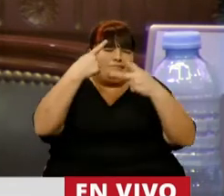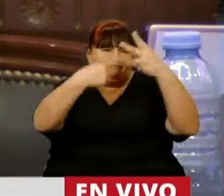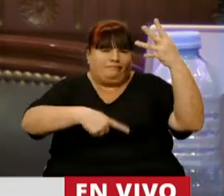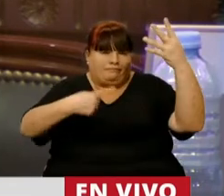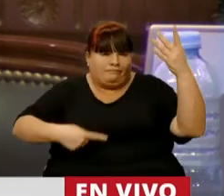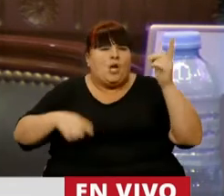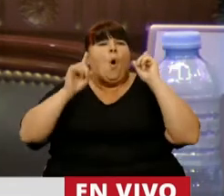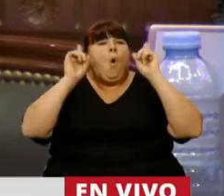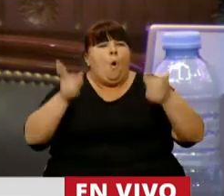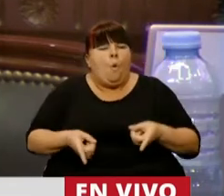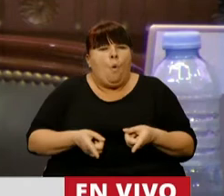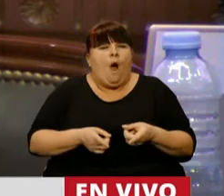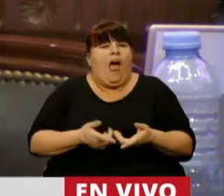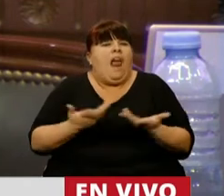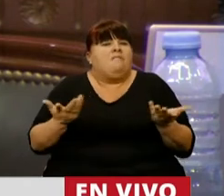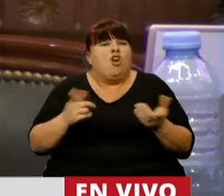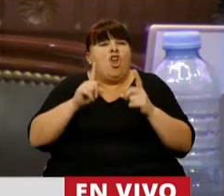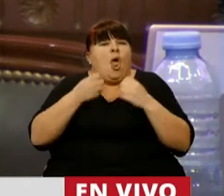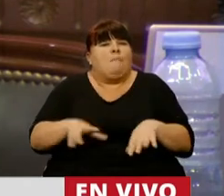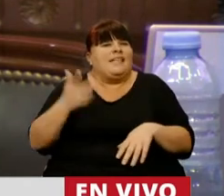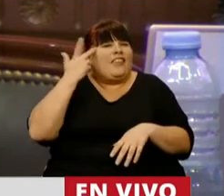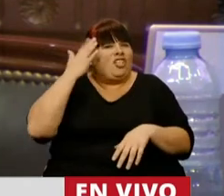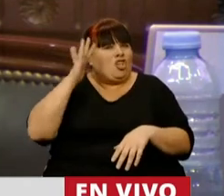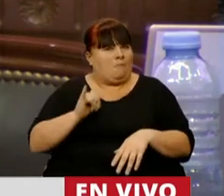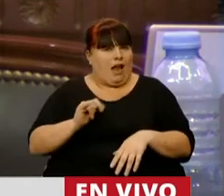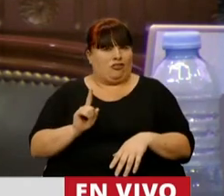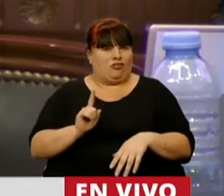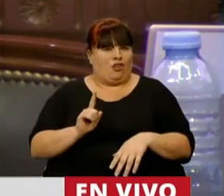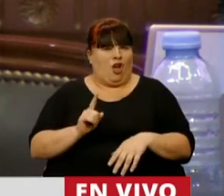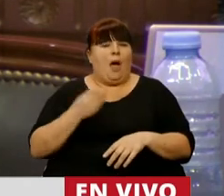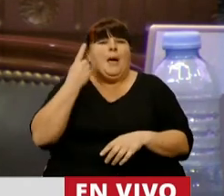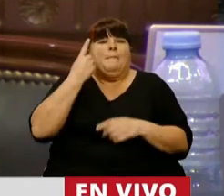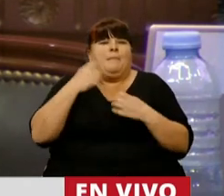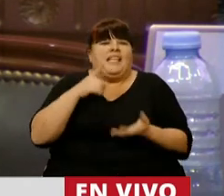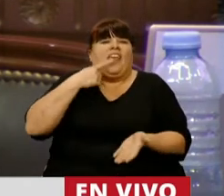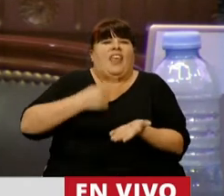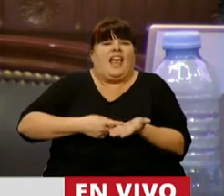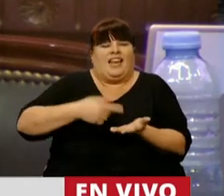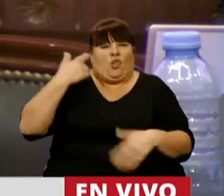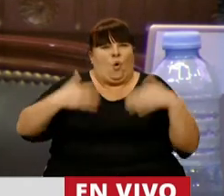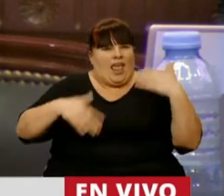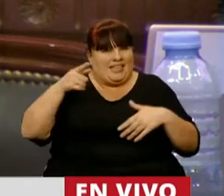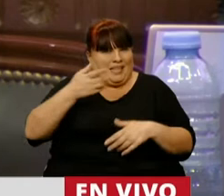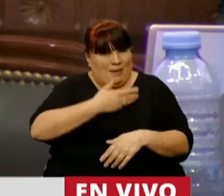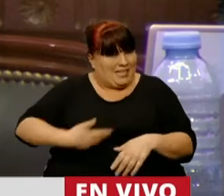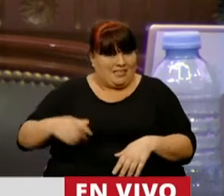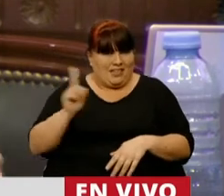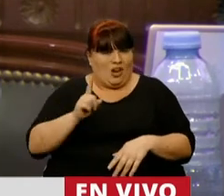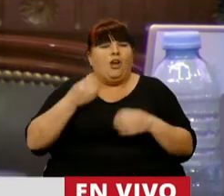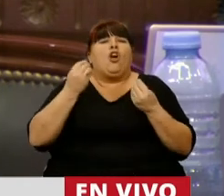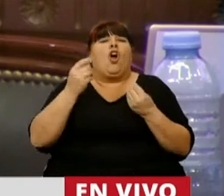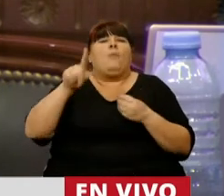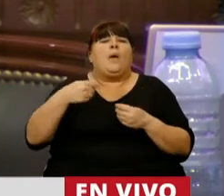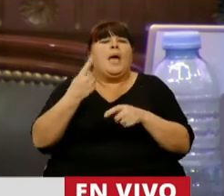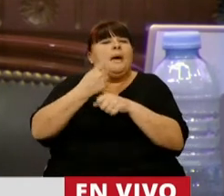innumerables. Sin embargo, la excepción no comenzó el 18 de marzo con los primeros decretos de necesidad de urgencia, sino